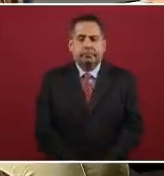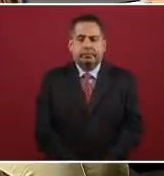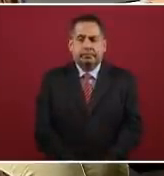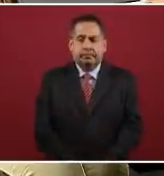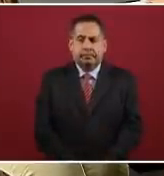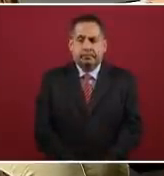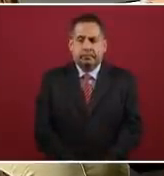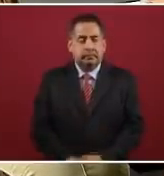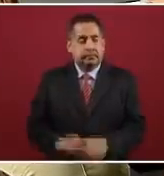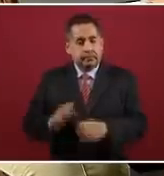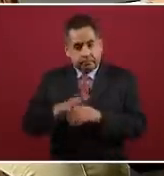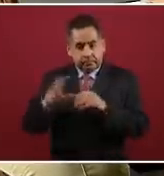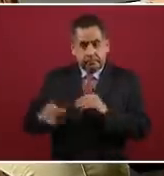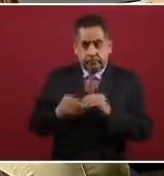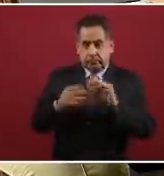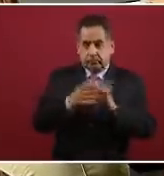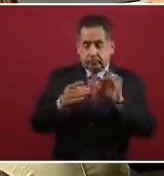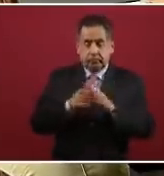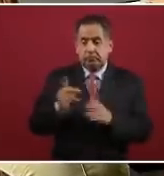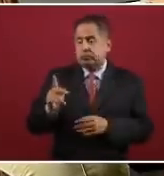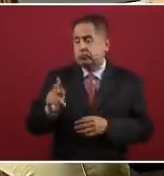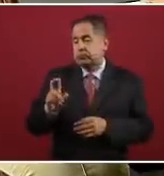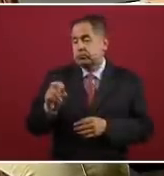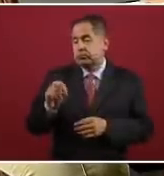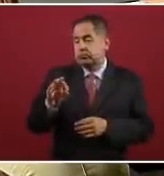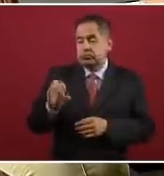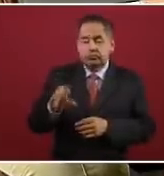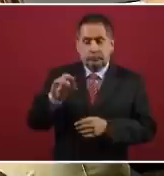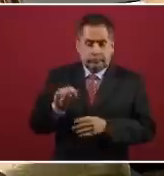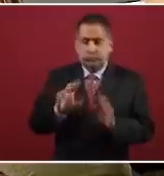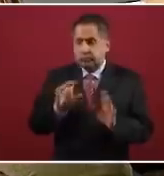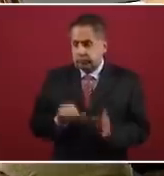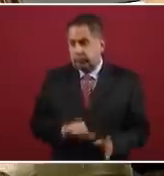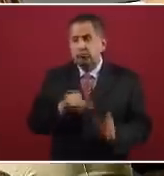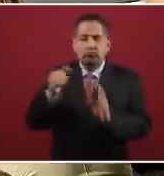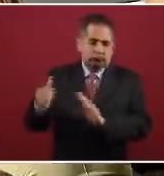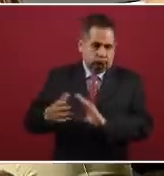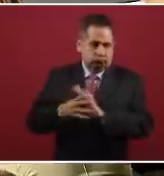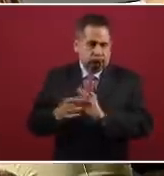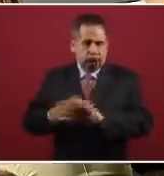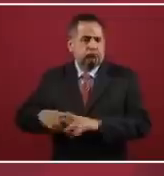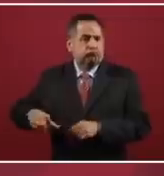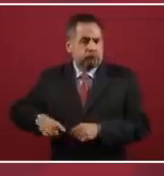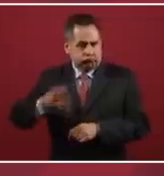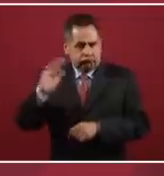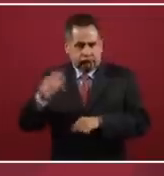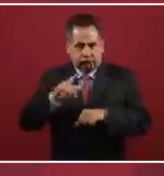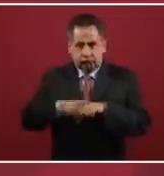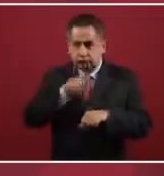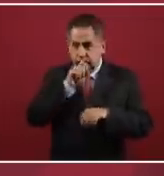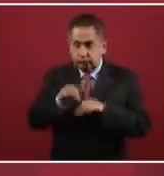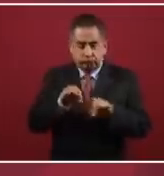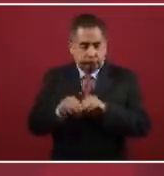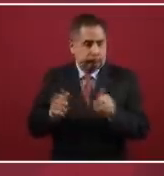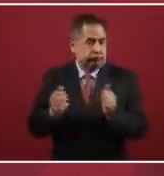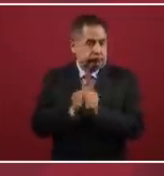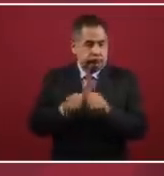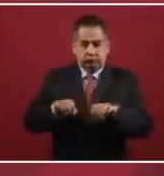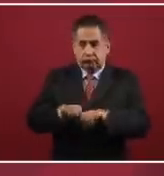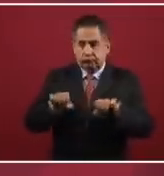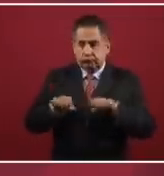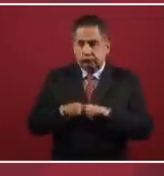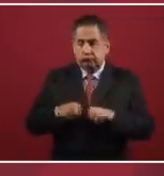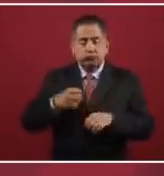Complementando desde el punto de vista de la Profeco, que es otro brazo del gobierno federal que trabaja en equipo,